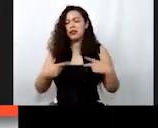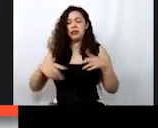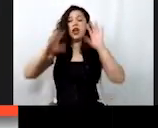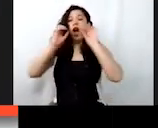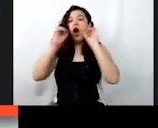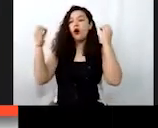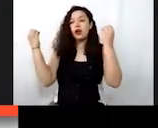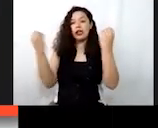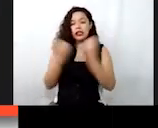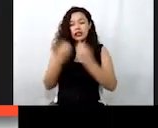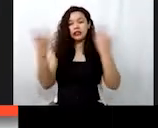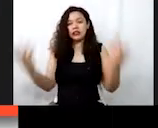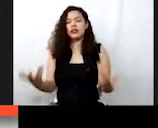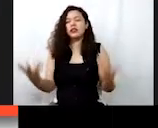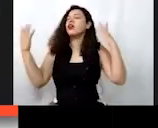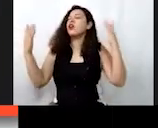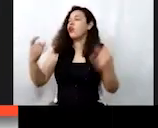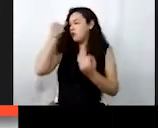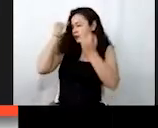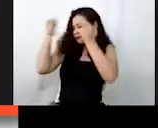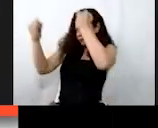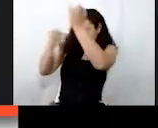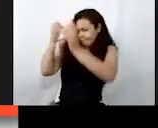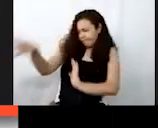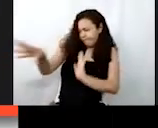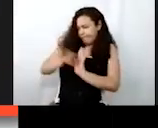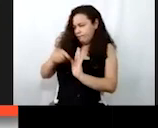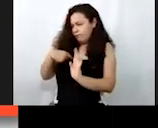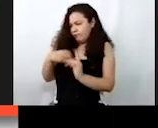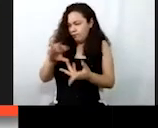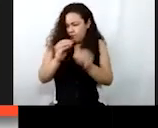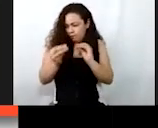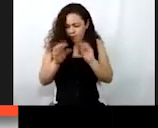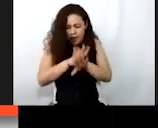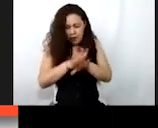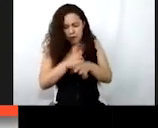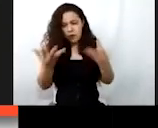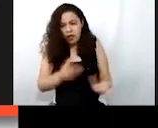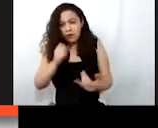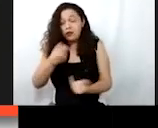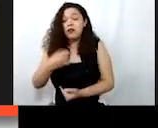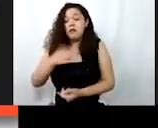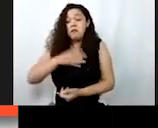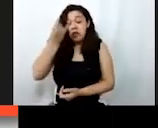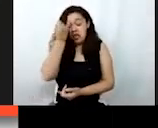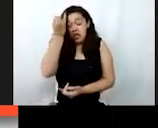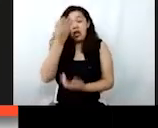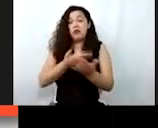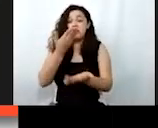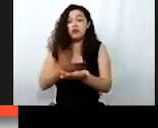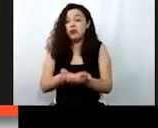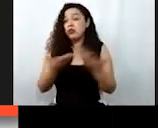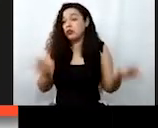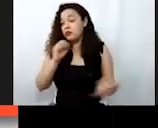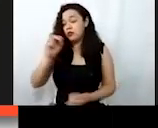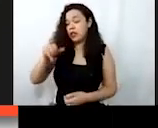puedan inspirarse en otras ideas como las que les mostré, pero también hacer las propias, ¿no? Y así como lo menciona